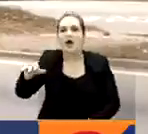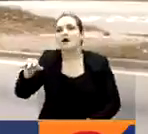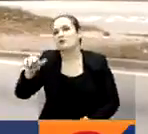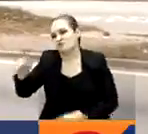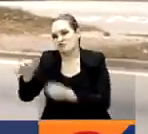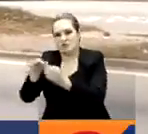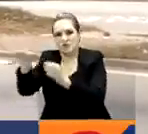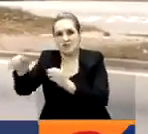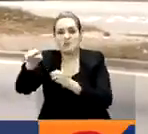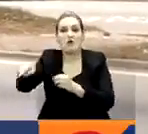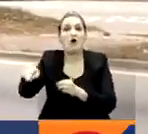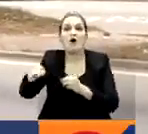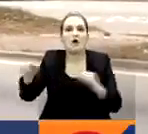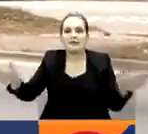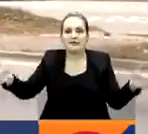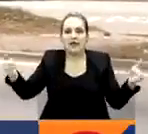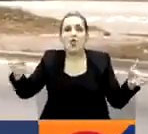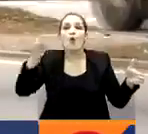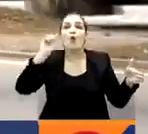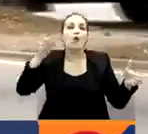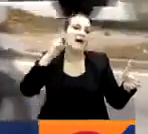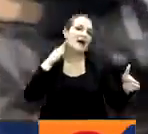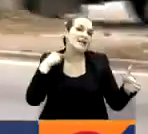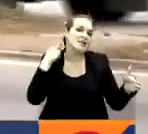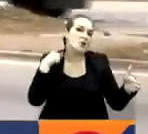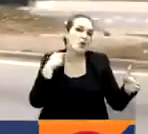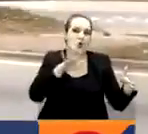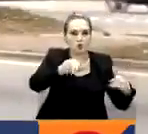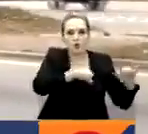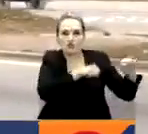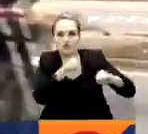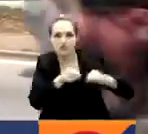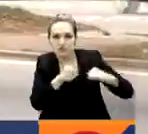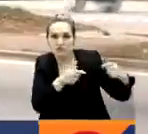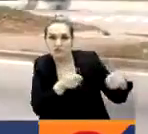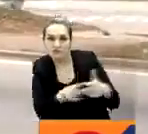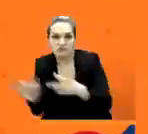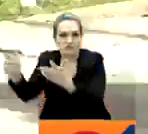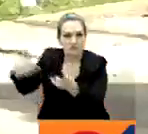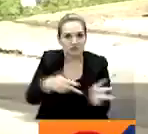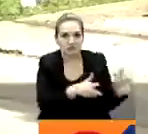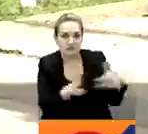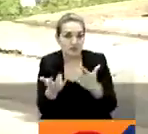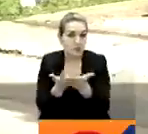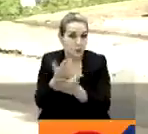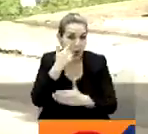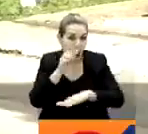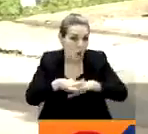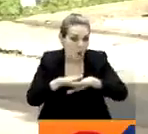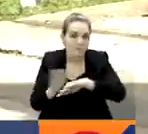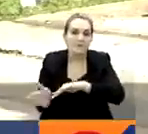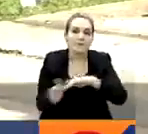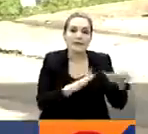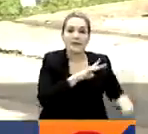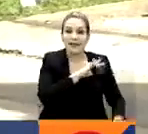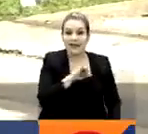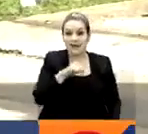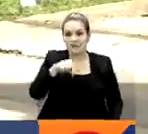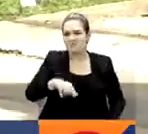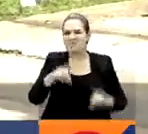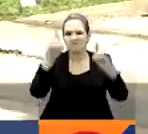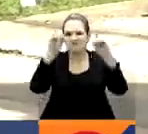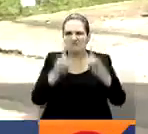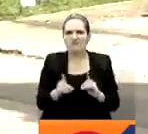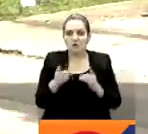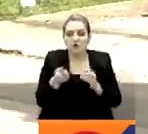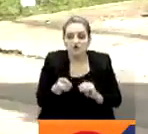8 de la noche hasta el domingo a las 4 de la tarde. Tengan en cuenta esas recomendaciones. En Cali, las autoridades implementarán a partir